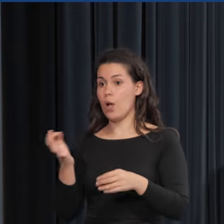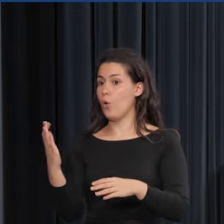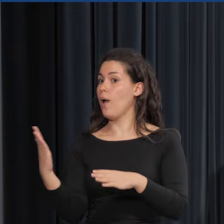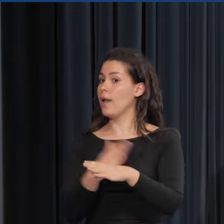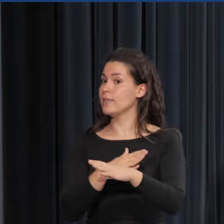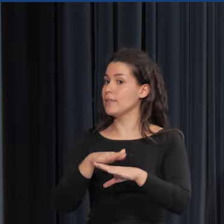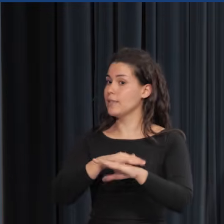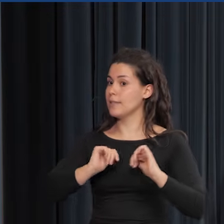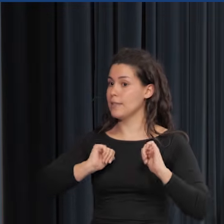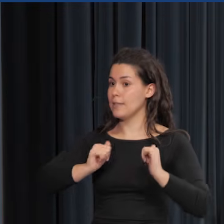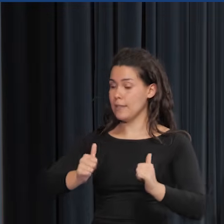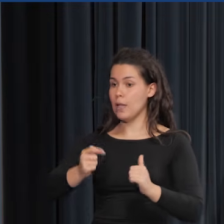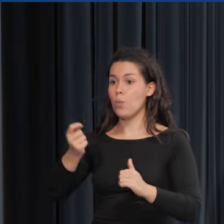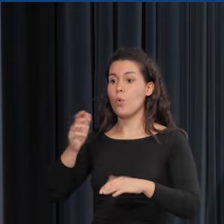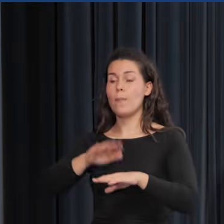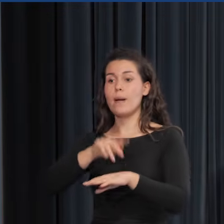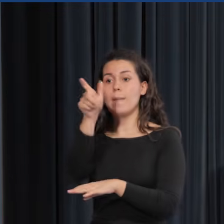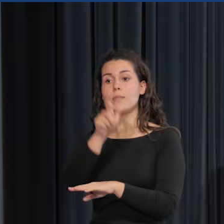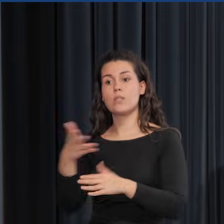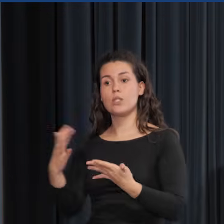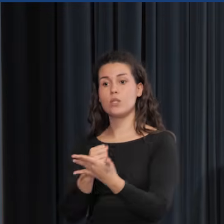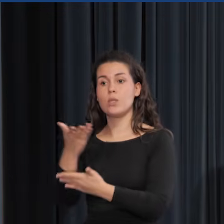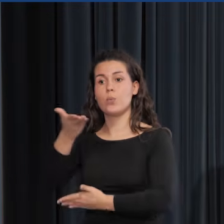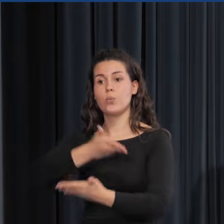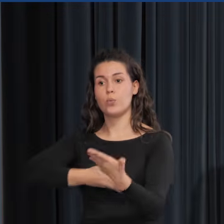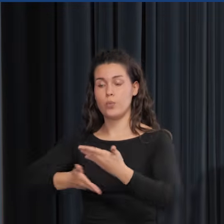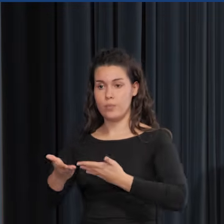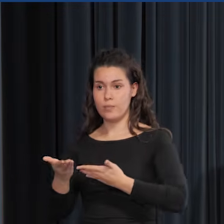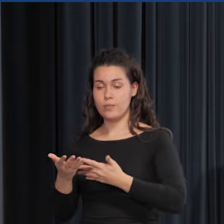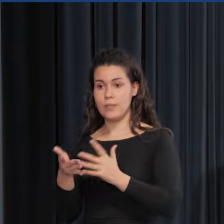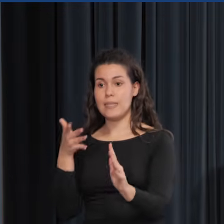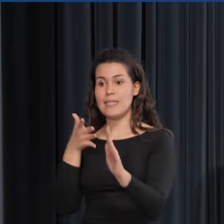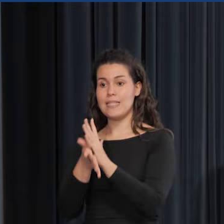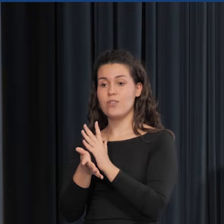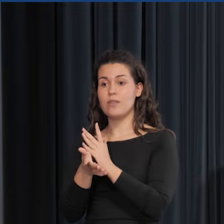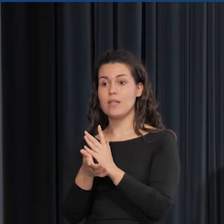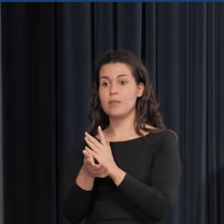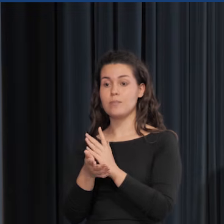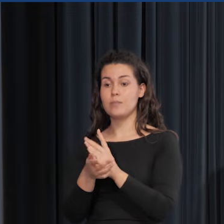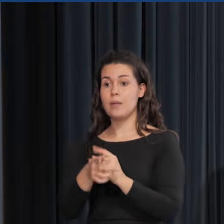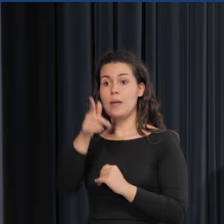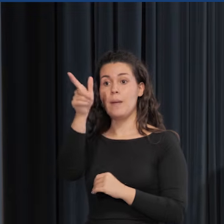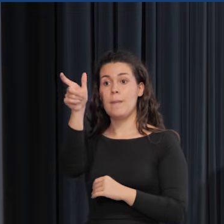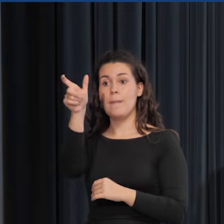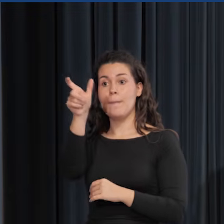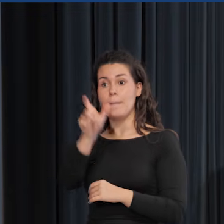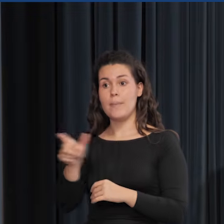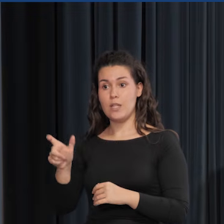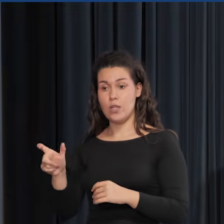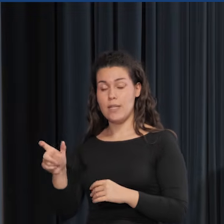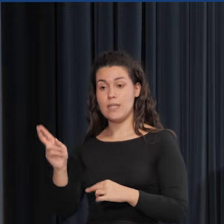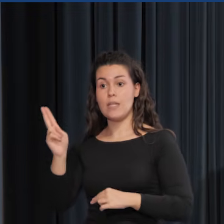manera que puedes tener o contar con la información de todos los que van a participar en el ciclo de vida de un